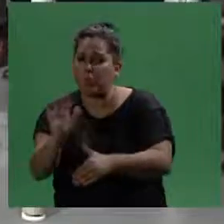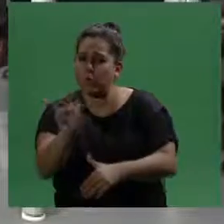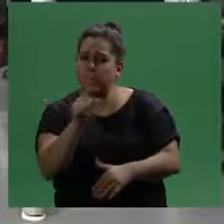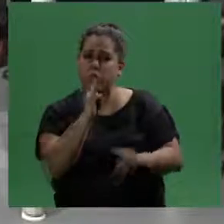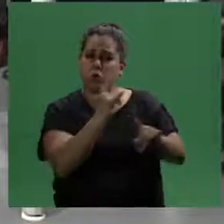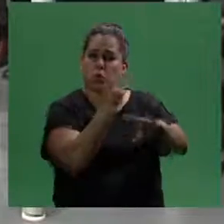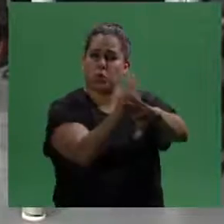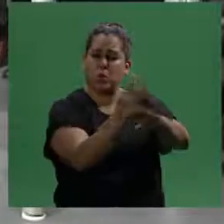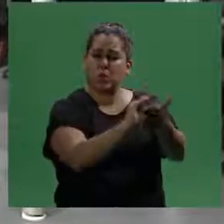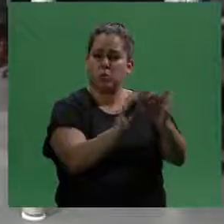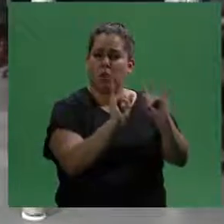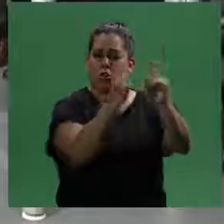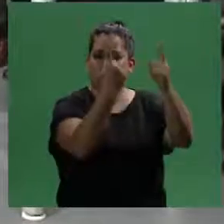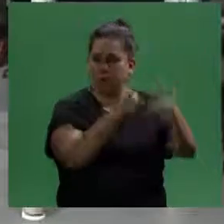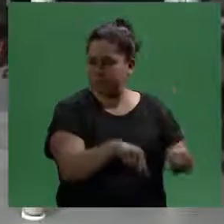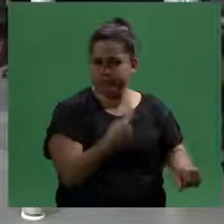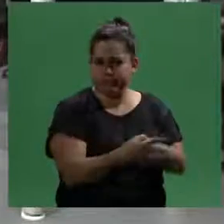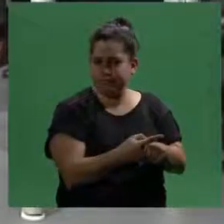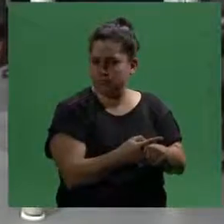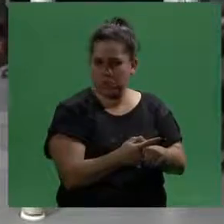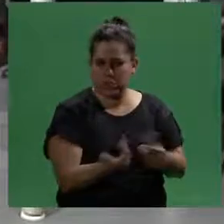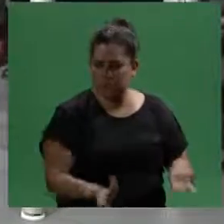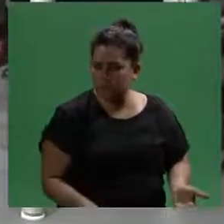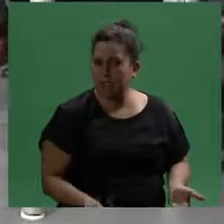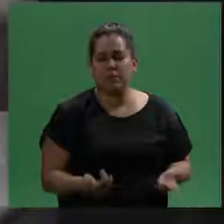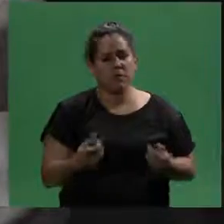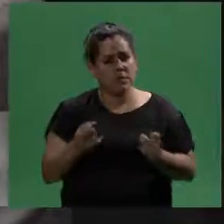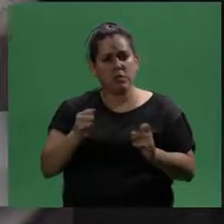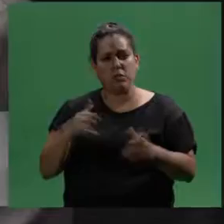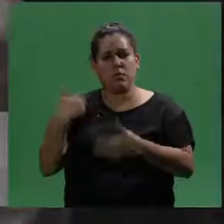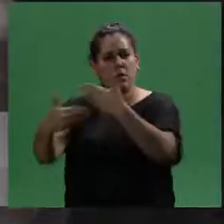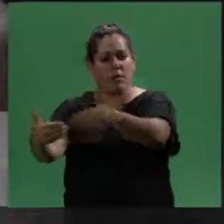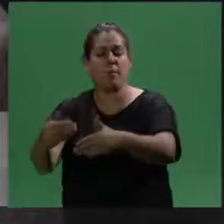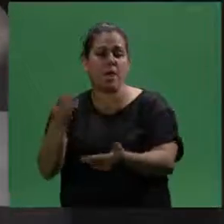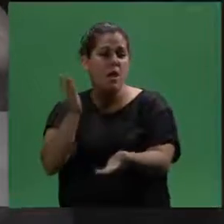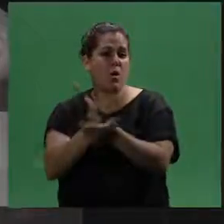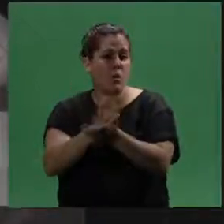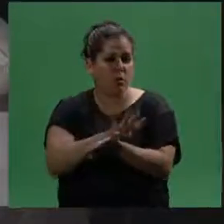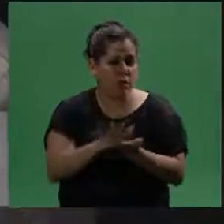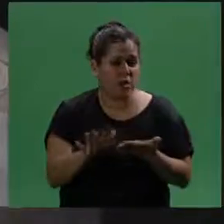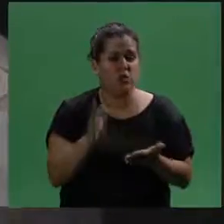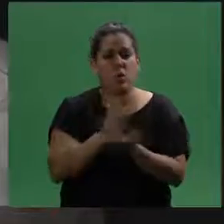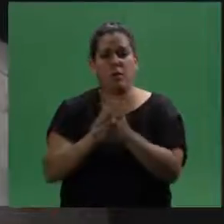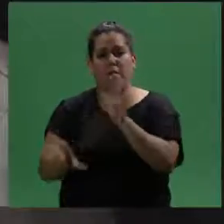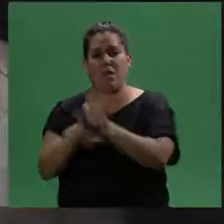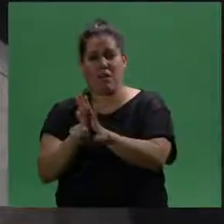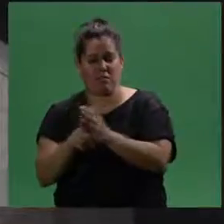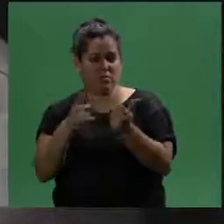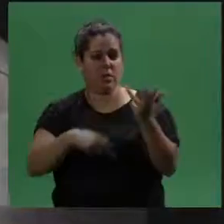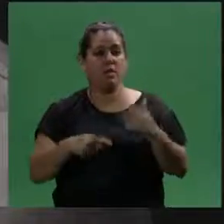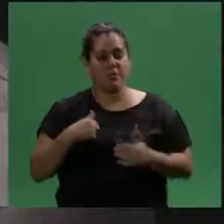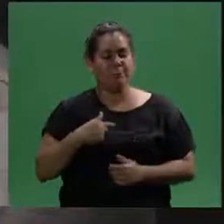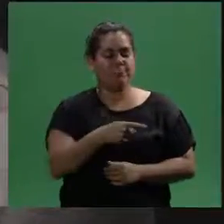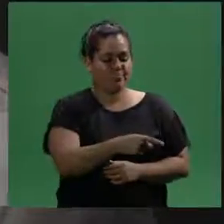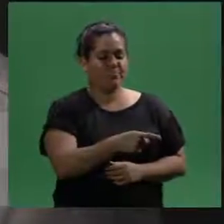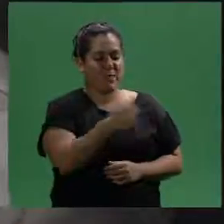muy difícil de llevarlo a la práctica y que efectivamente terminen siendo lo que tienen que ser, nuevos derechos y nuevas leyes